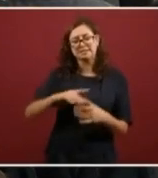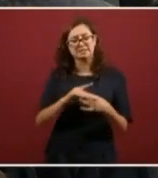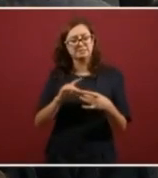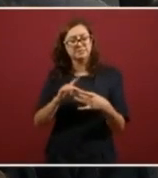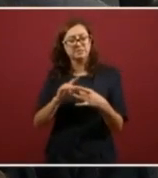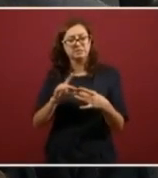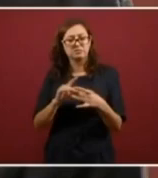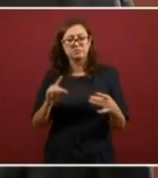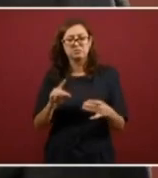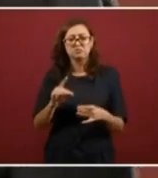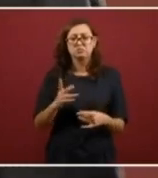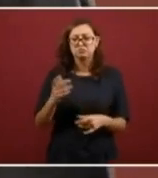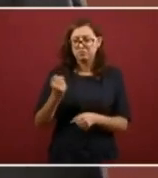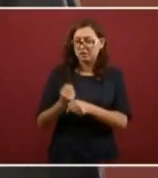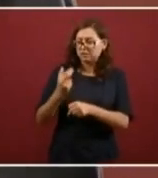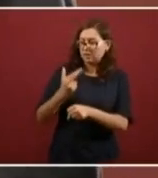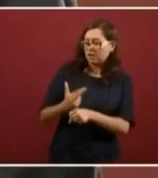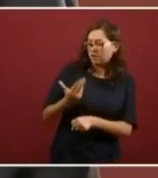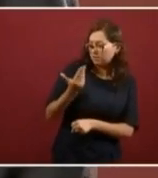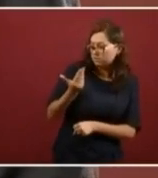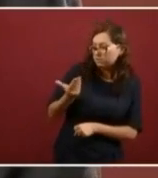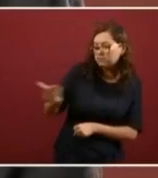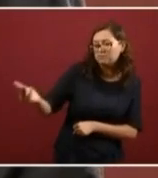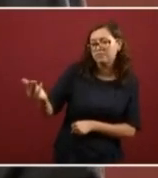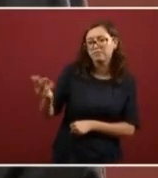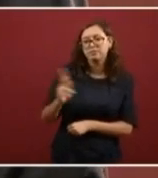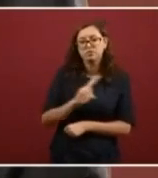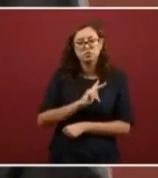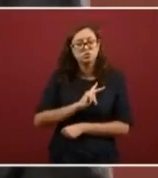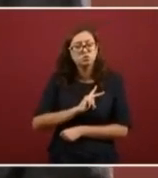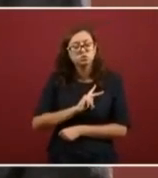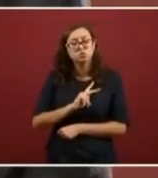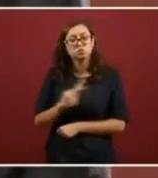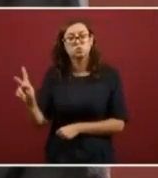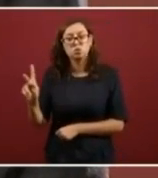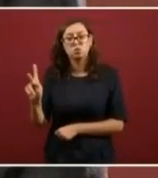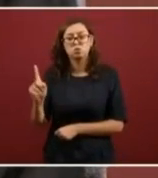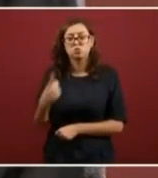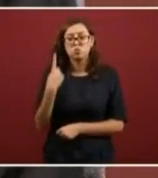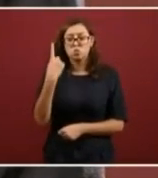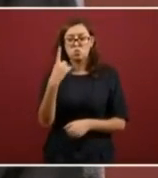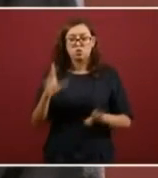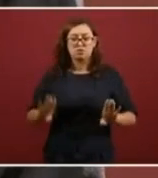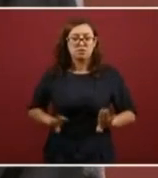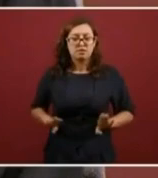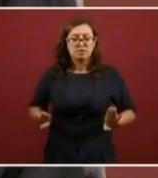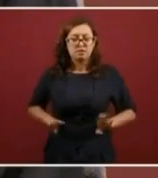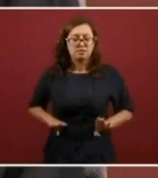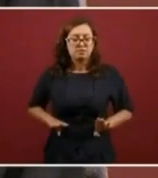campo, todos tienen una característica,